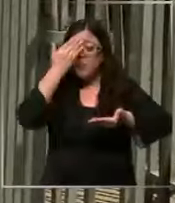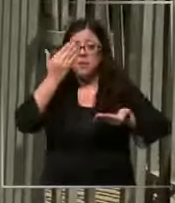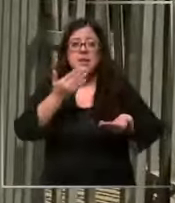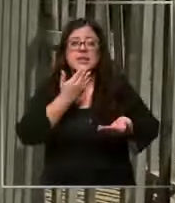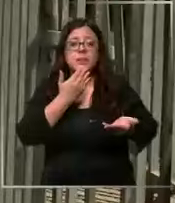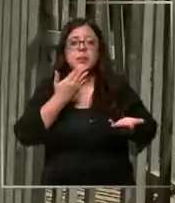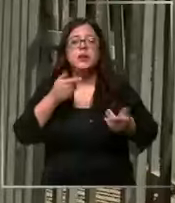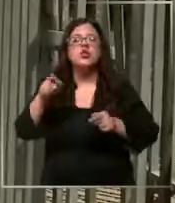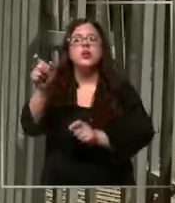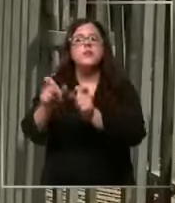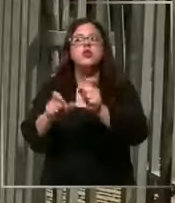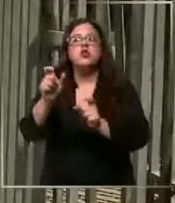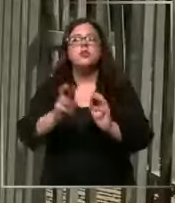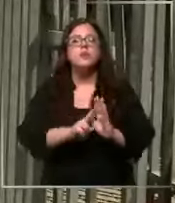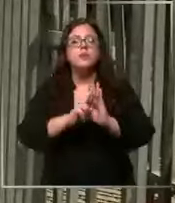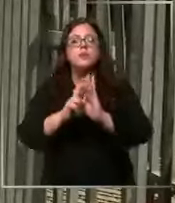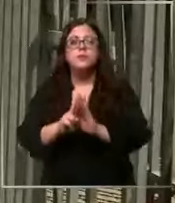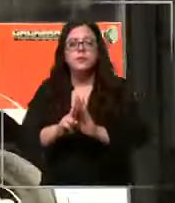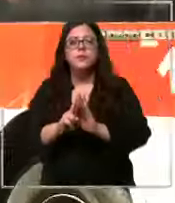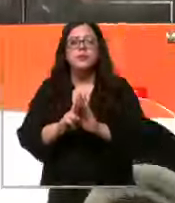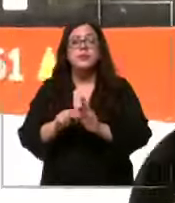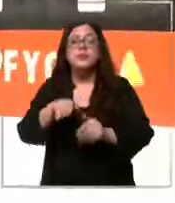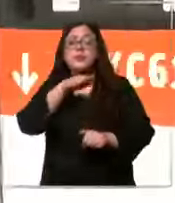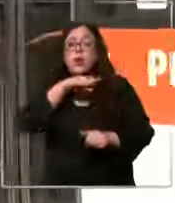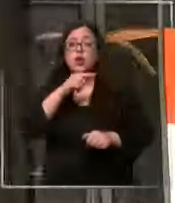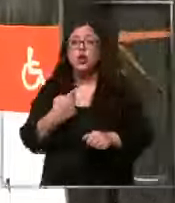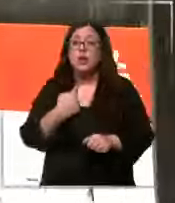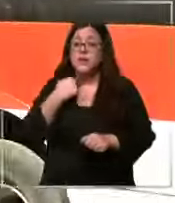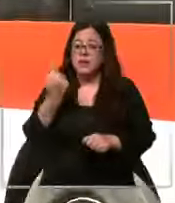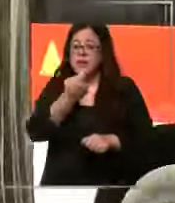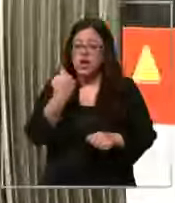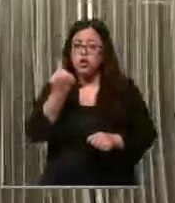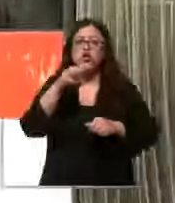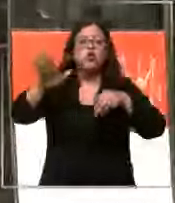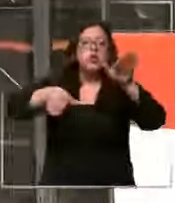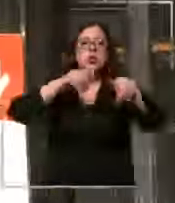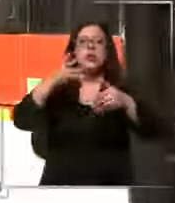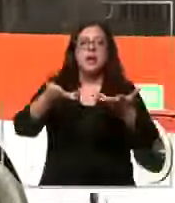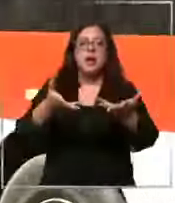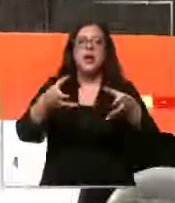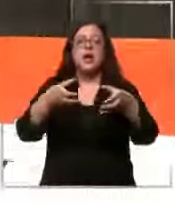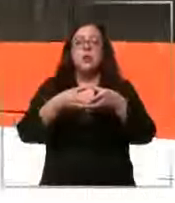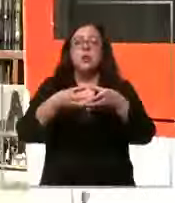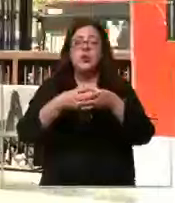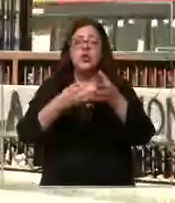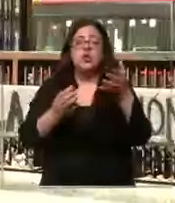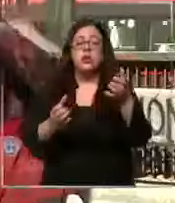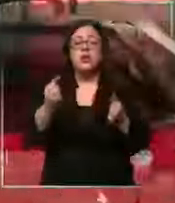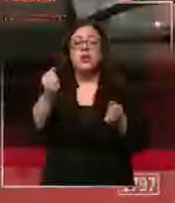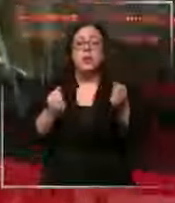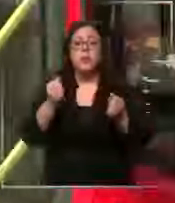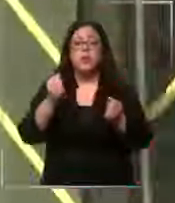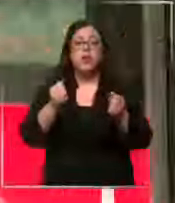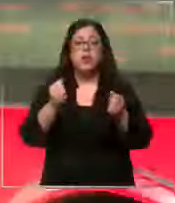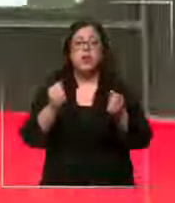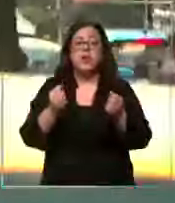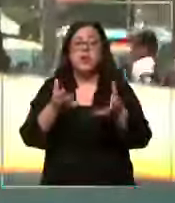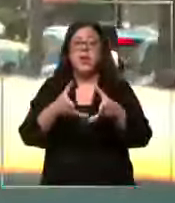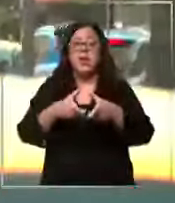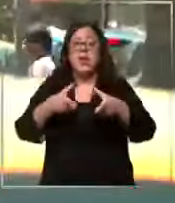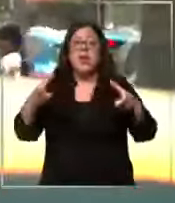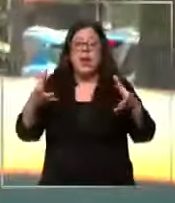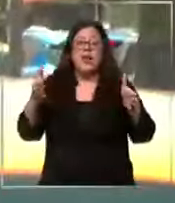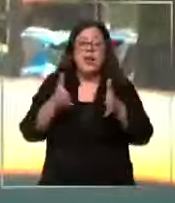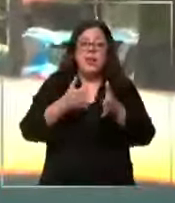están utilizando lo que hoy a nosotros nos afecta. A la convocatoria de la Confederación Nacional de Transporte Mayor y Menor,